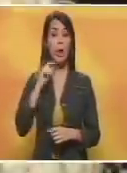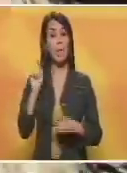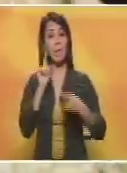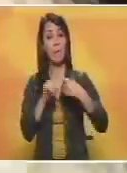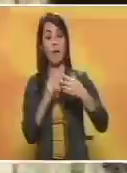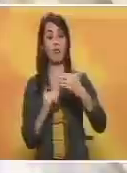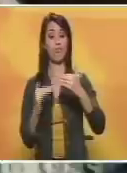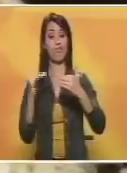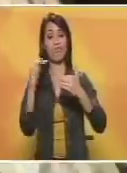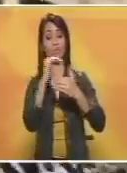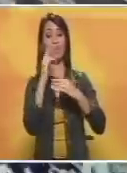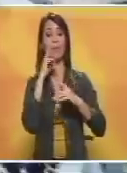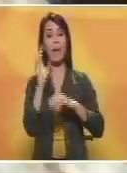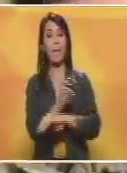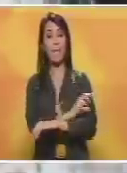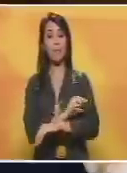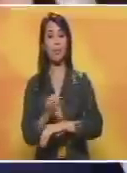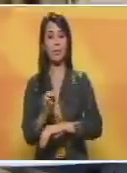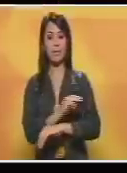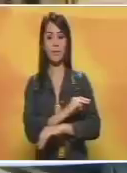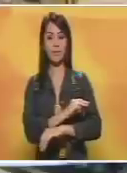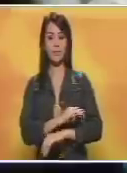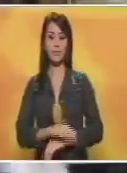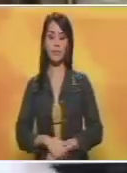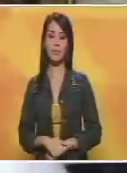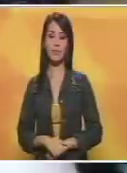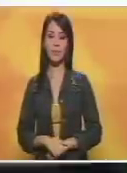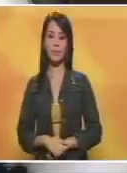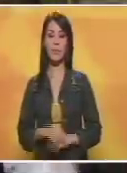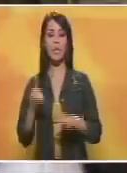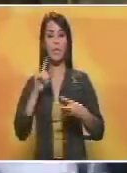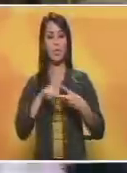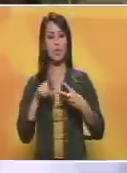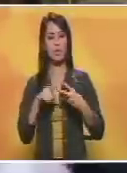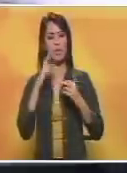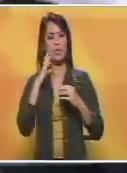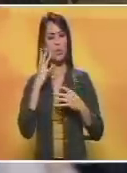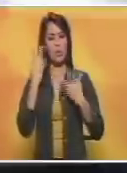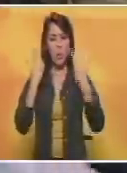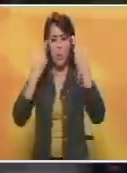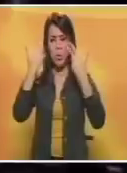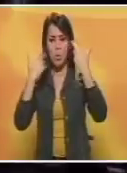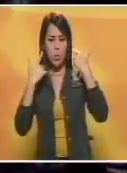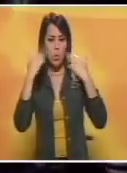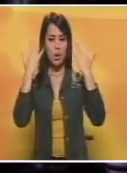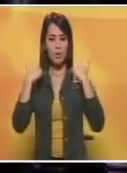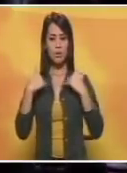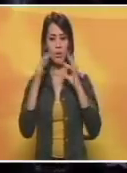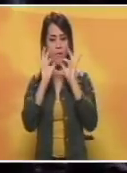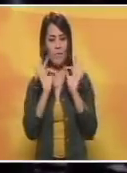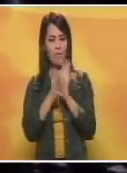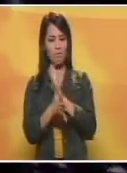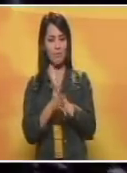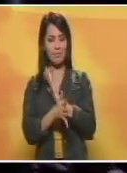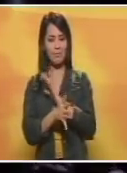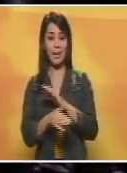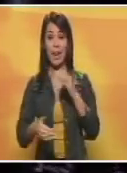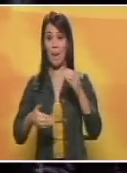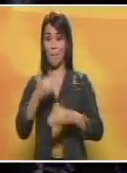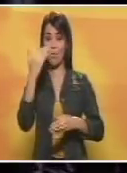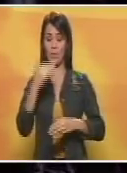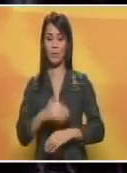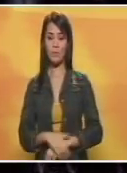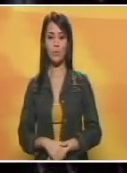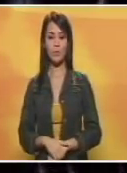de las listas musicales sus icónicos looks camaleónicos siempre han marcado tendencia en la moda global no sólo su